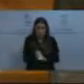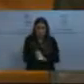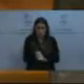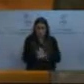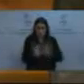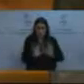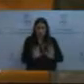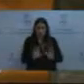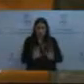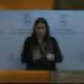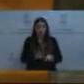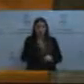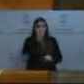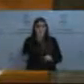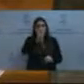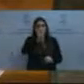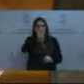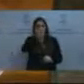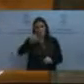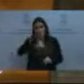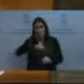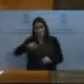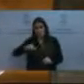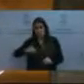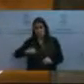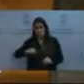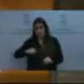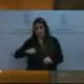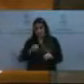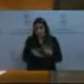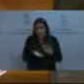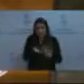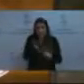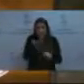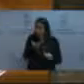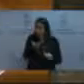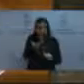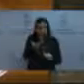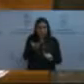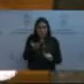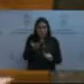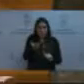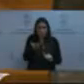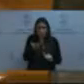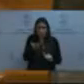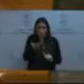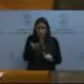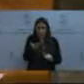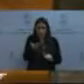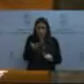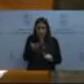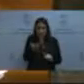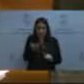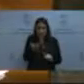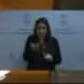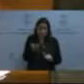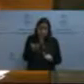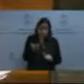Sin embargo, hay 4 comunidades en las que no se ha aumentado, sino que han tenido